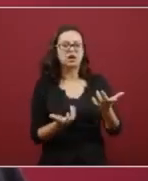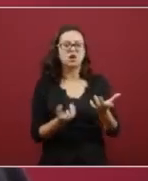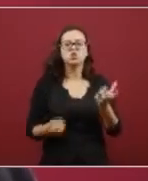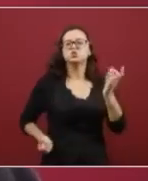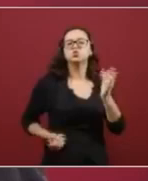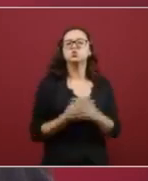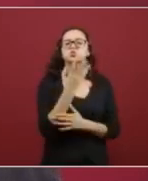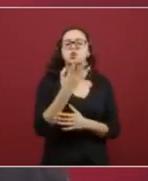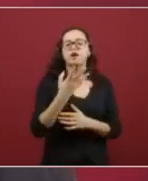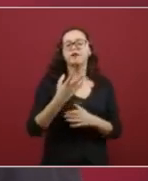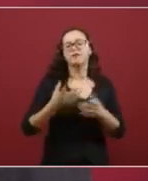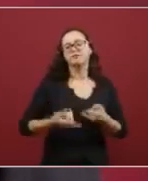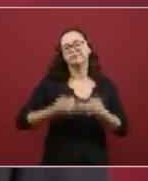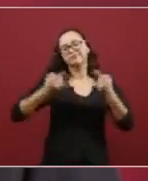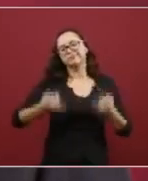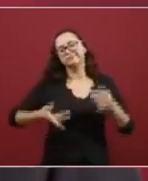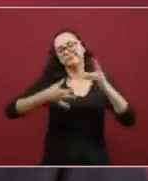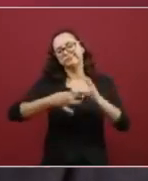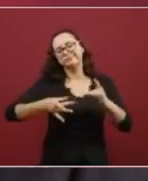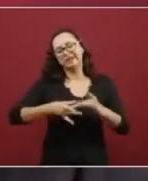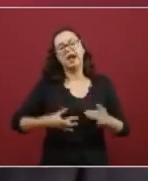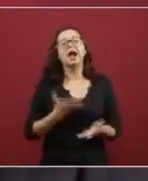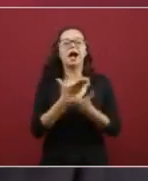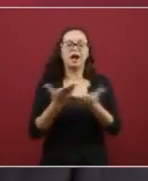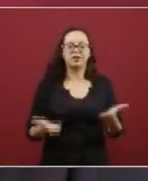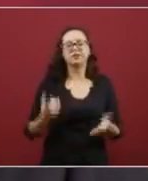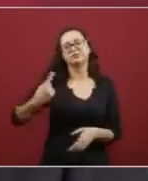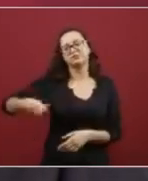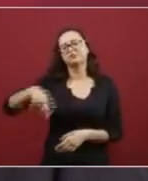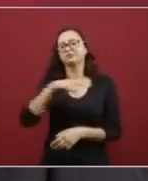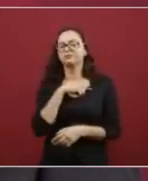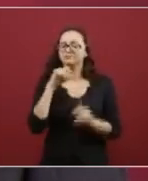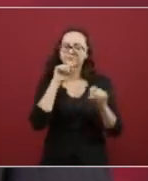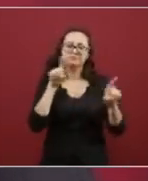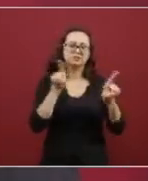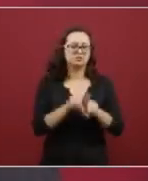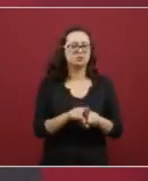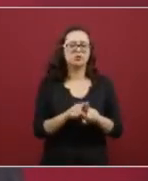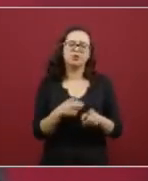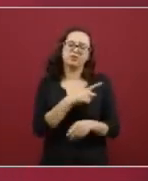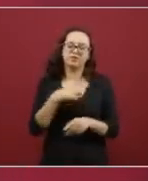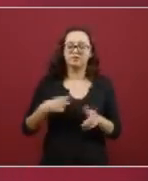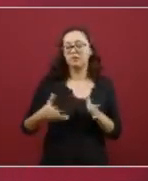narrativa. Entonces tenemos que hacer una nueva narrativa.